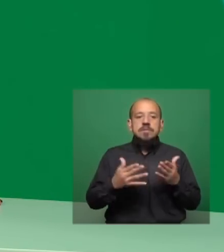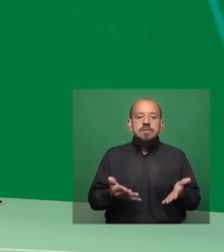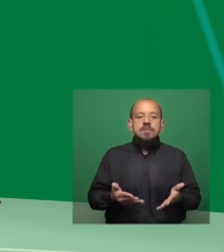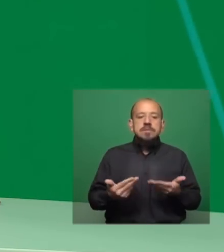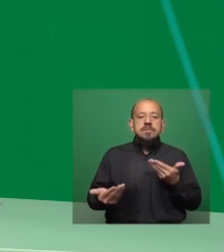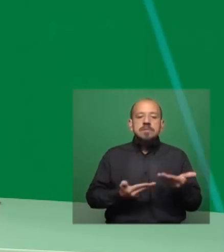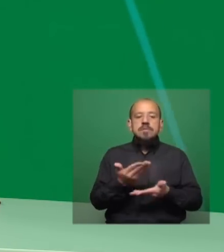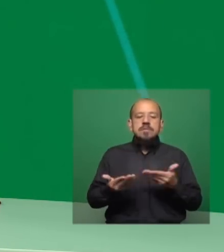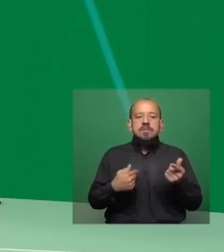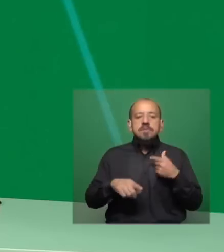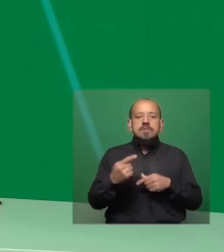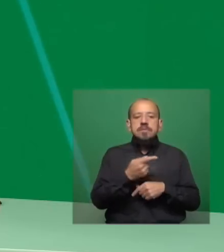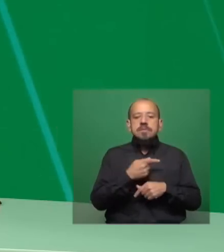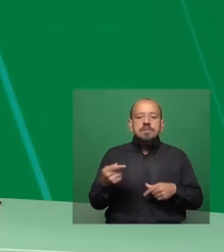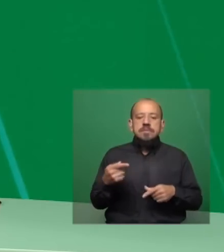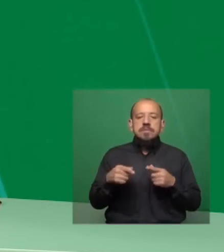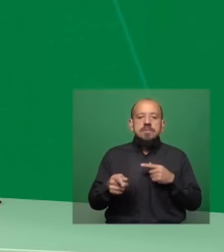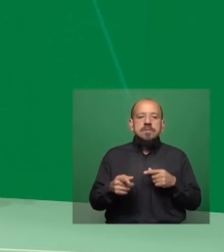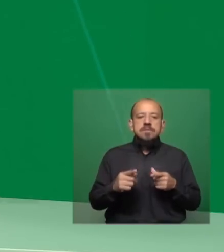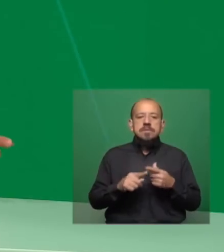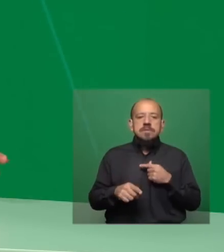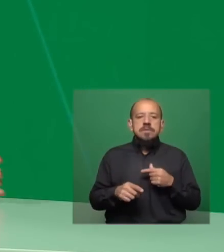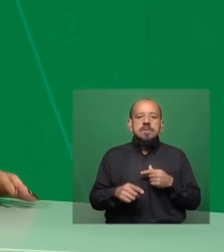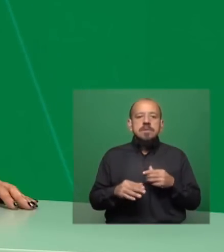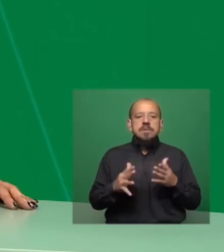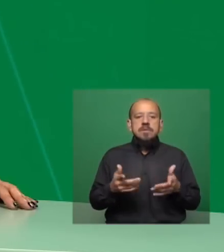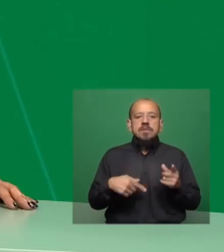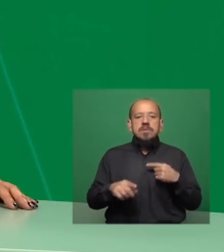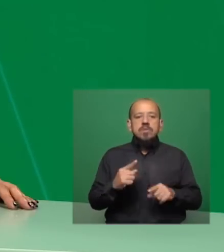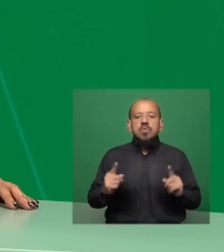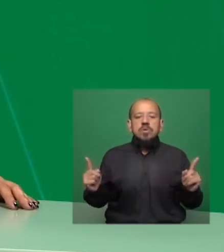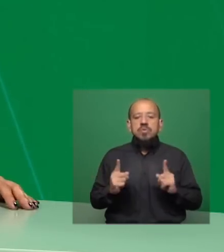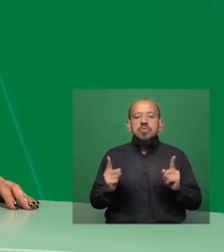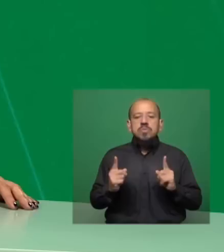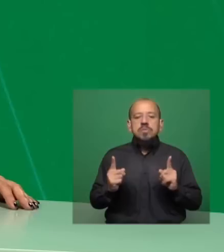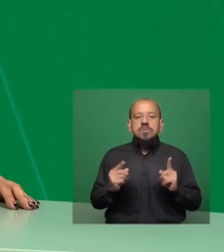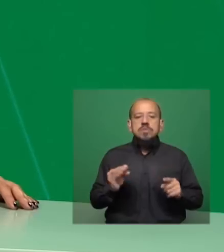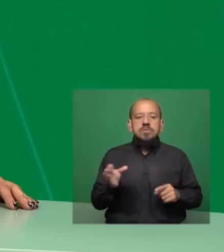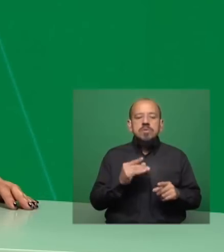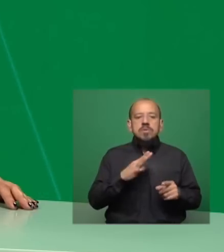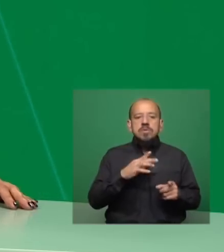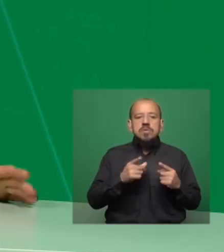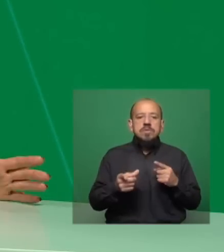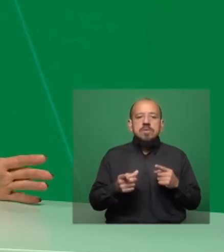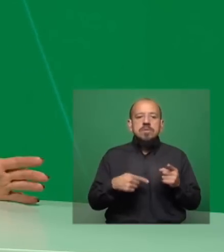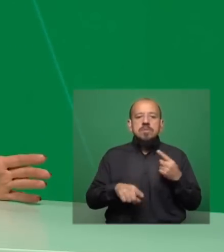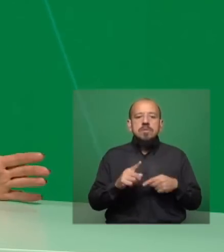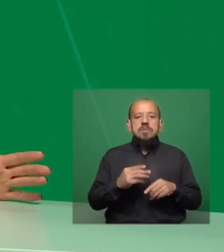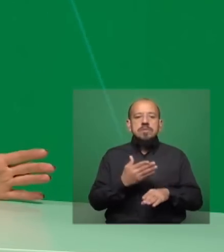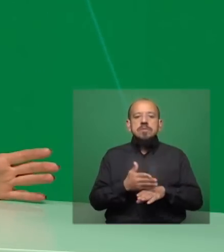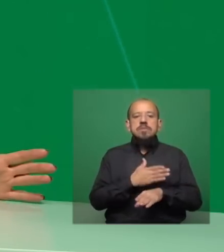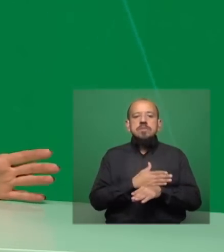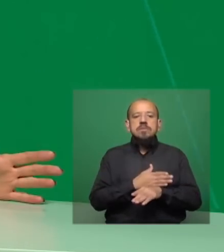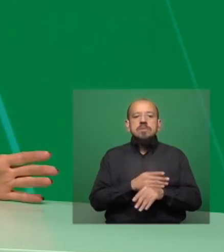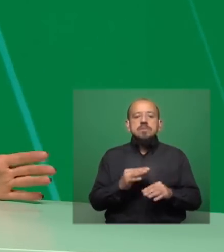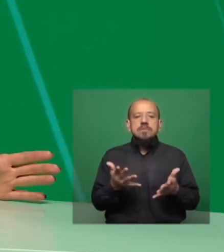estar compartiendo la semana según mbd noticias justamente con un resumen de todo lo que ha sucedido Pero antes me